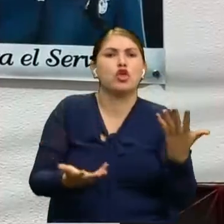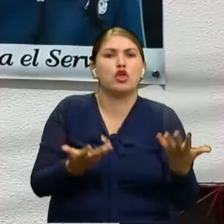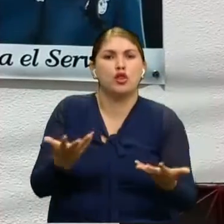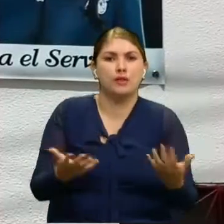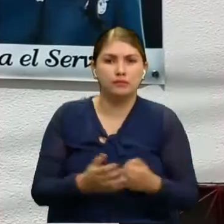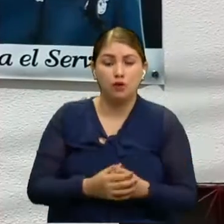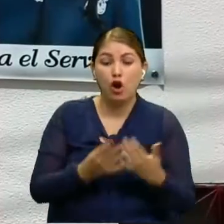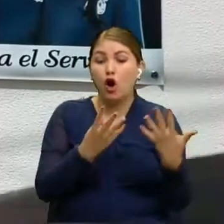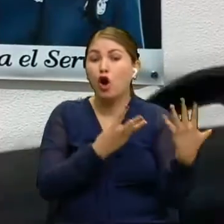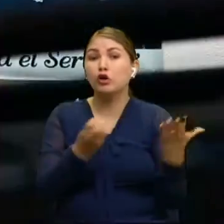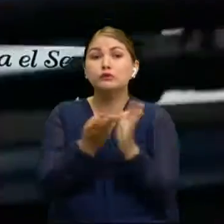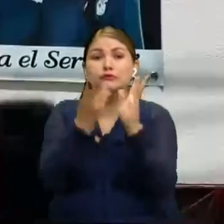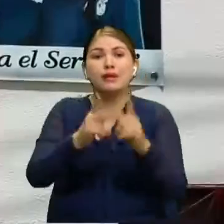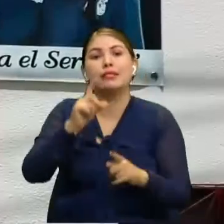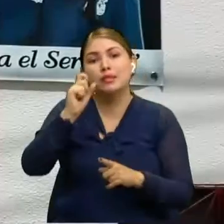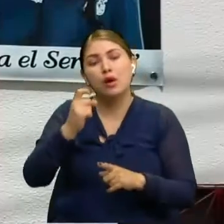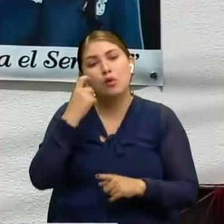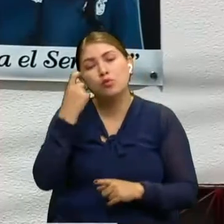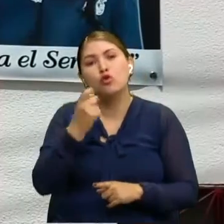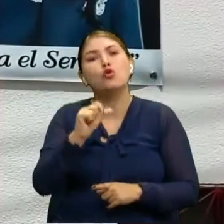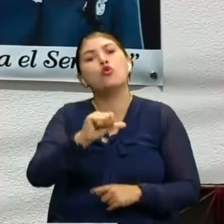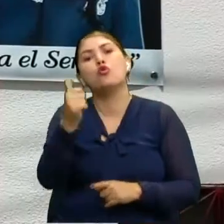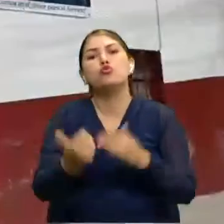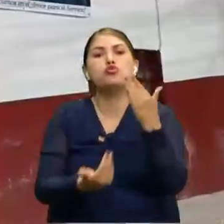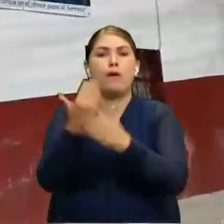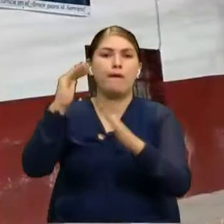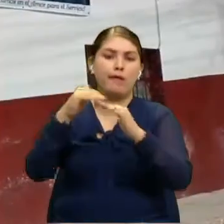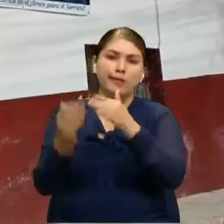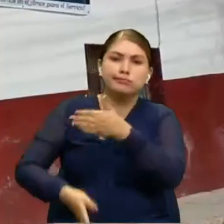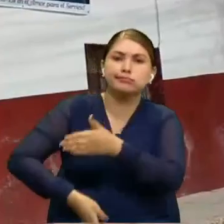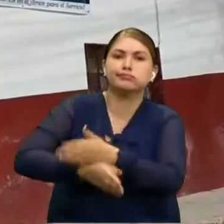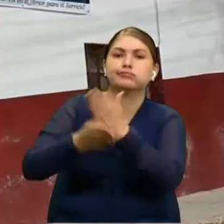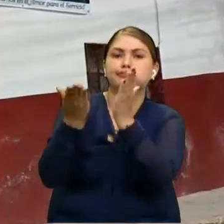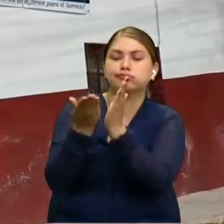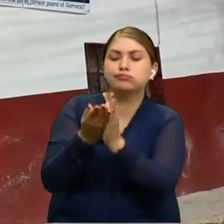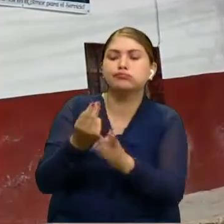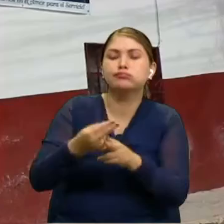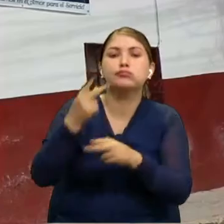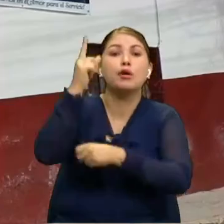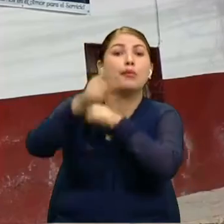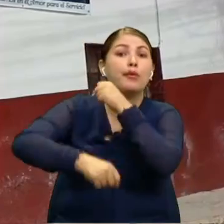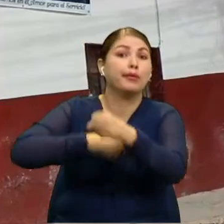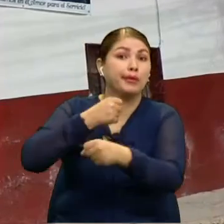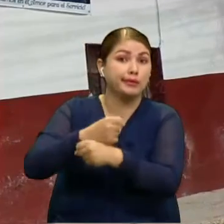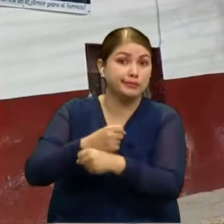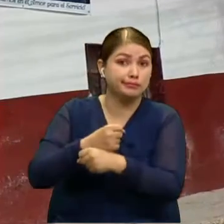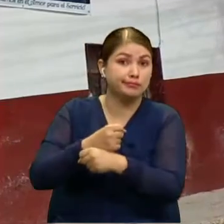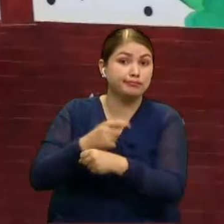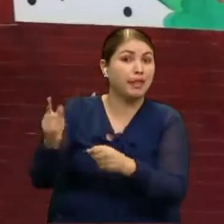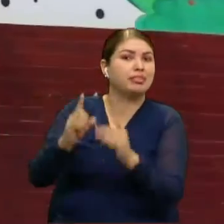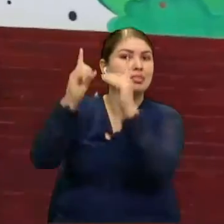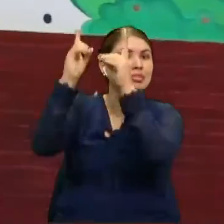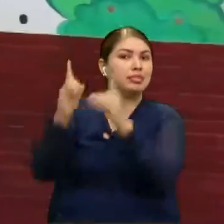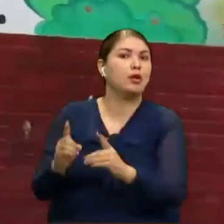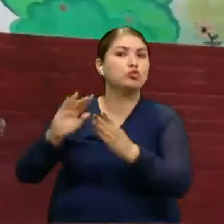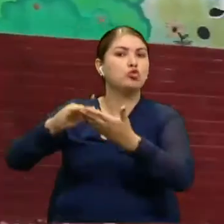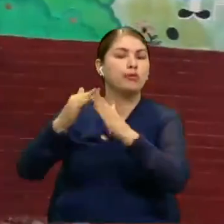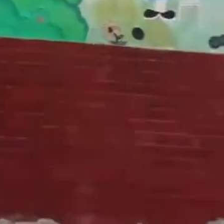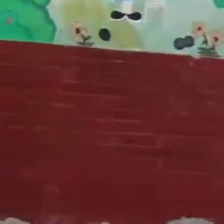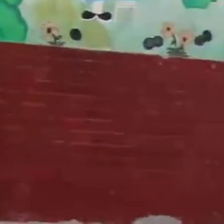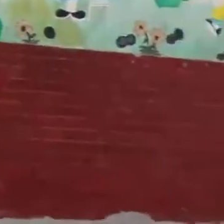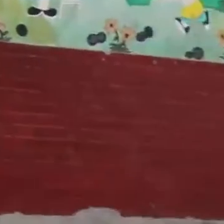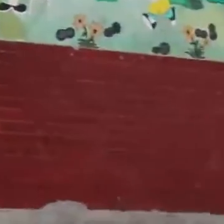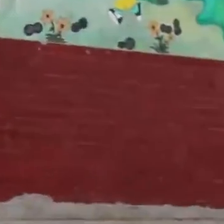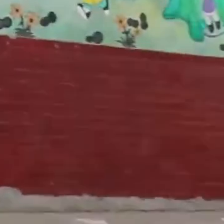800 alumnos deberán buscar al nuevo colegio para continuar sus clases el próximo año pues según la determinación de la comunidad religiosa